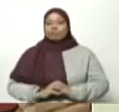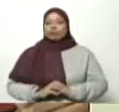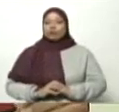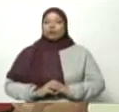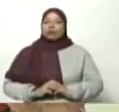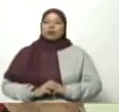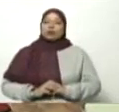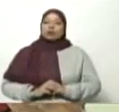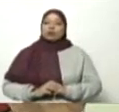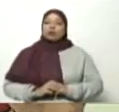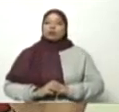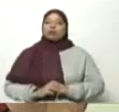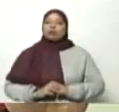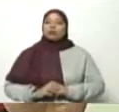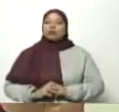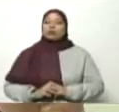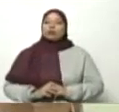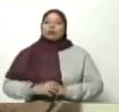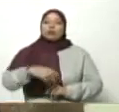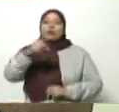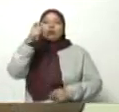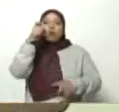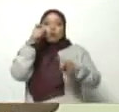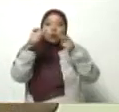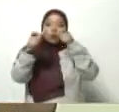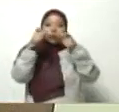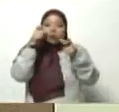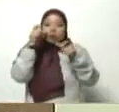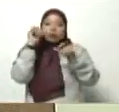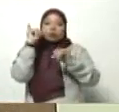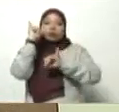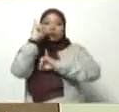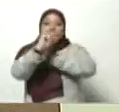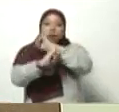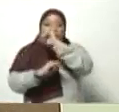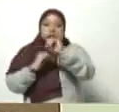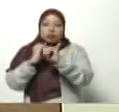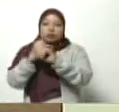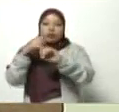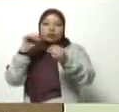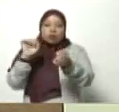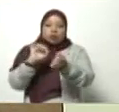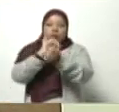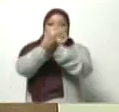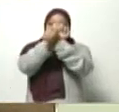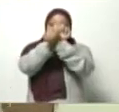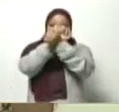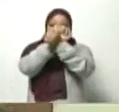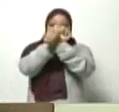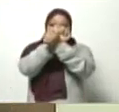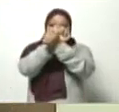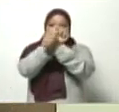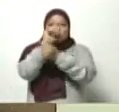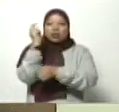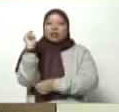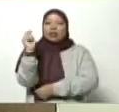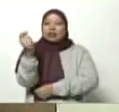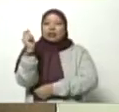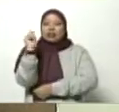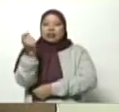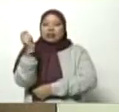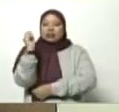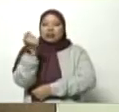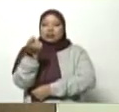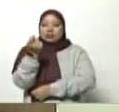El fiscal de la Corte Penal Internacional, él tiene una tarea.